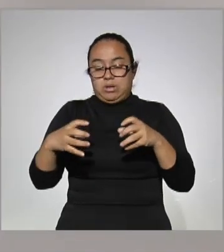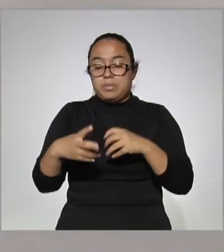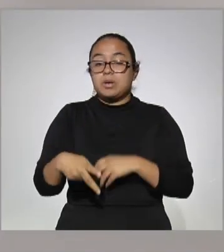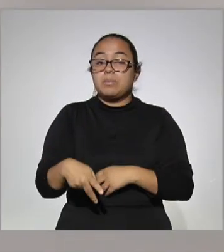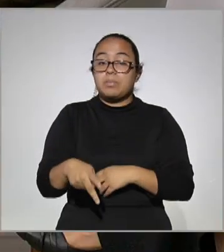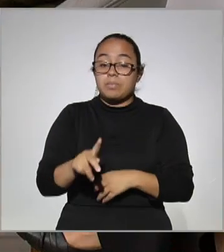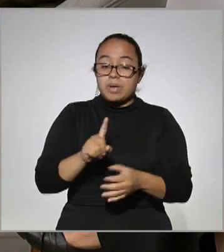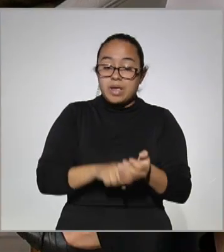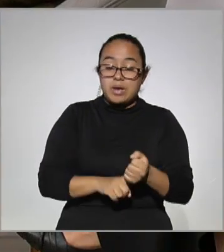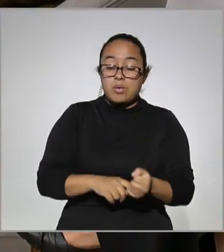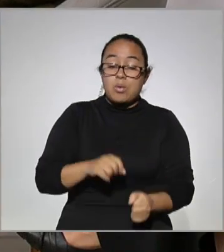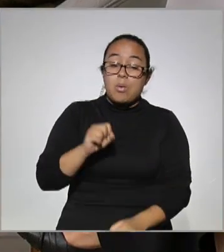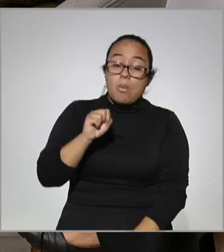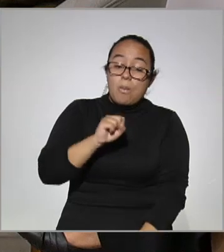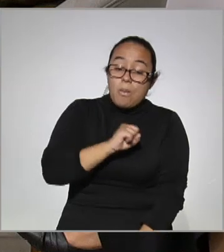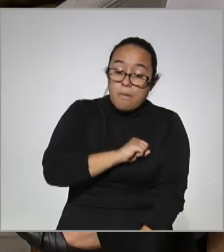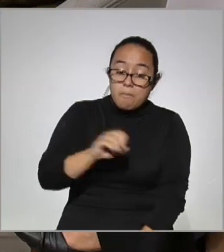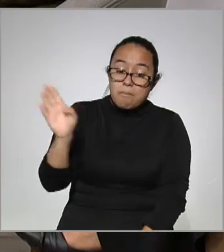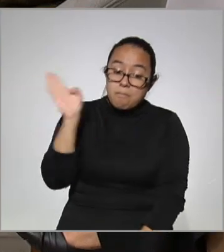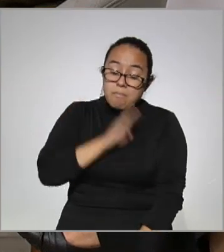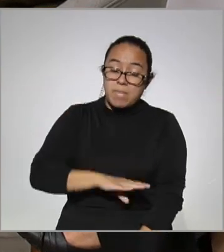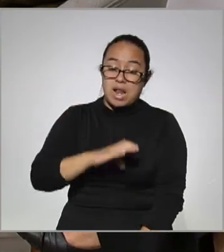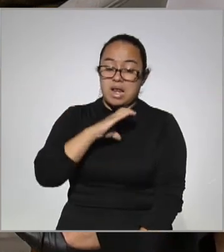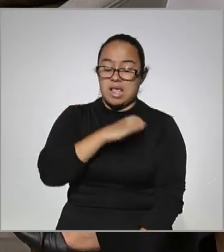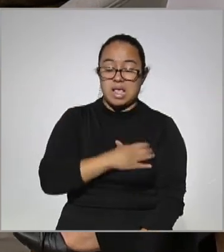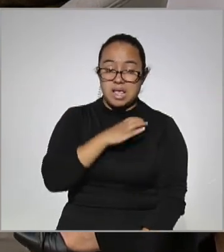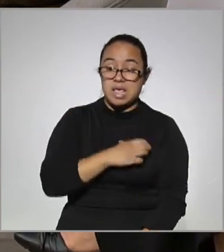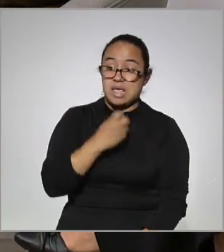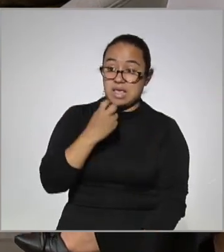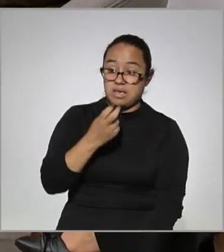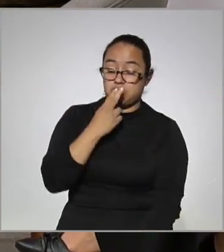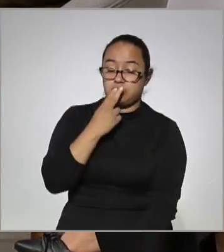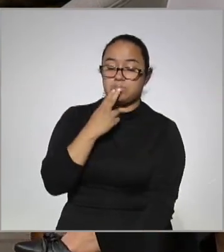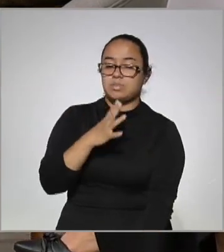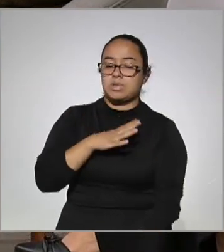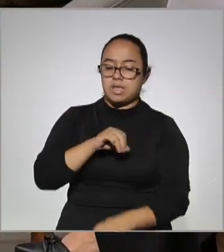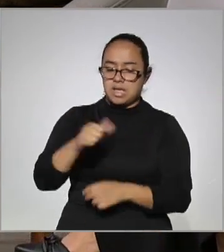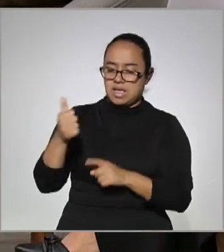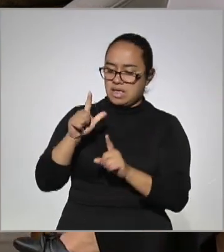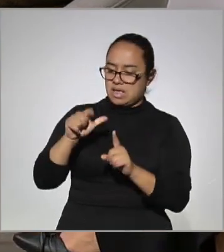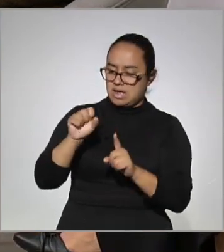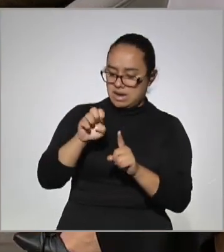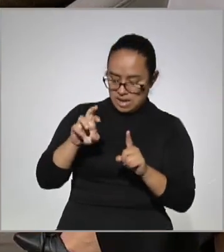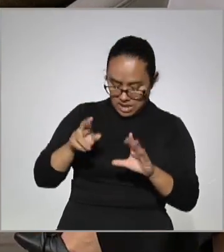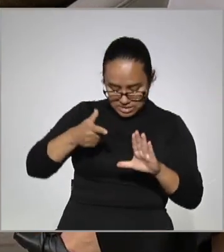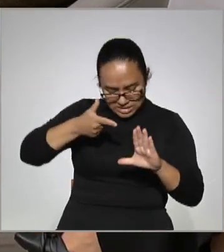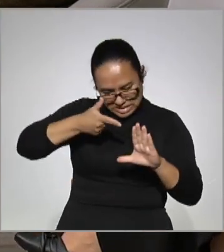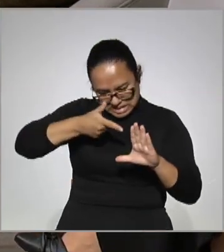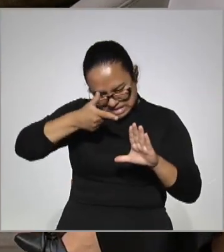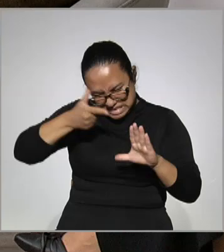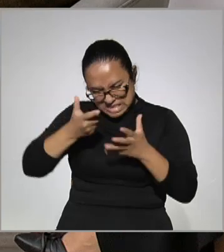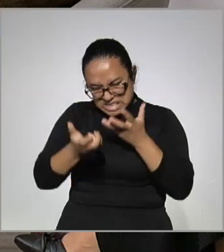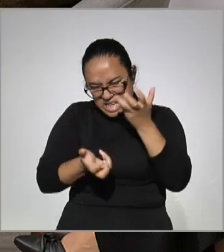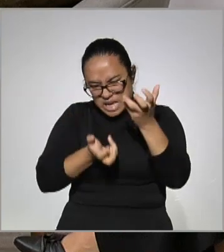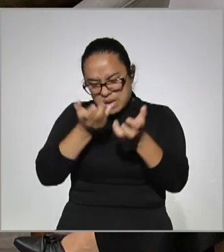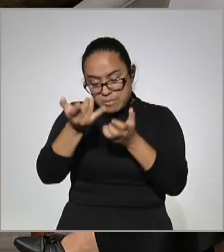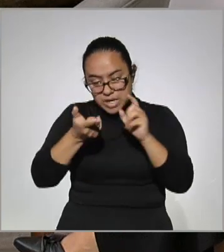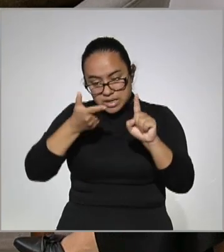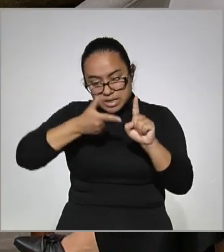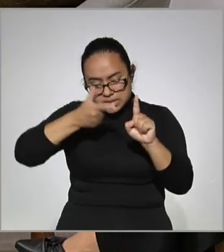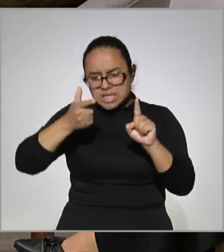lesiones premalignas, ya no es el que idealmente se utiliza. Luego viene el láser, que el láser se utiliza